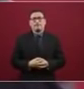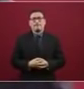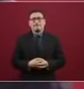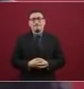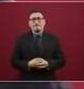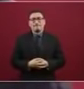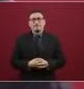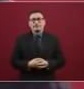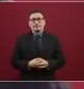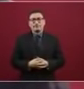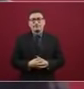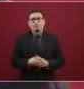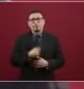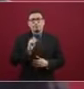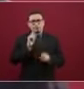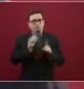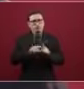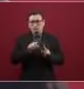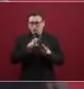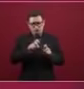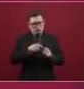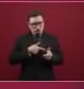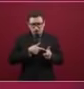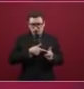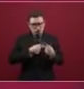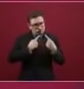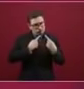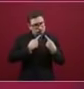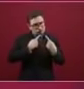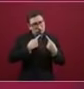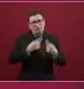es también para tratar estos temas en